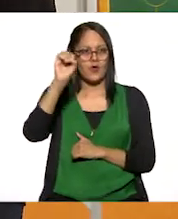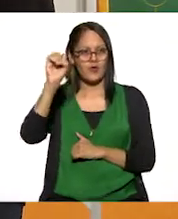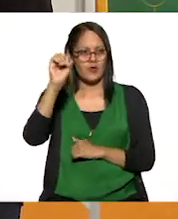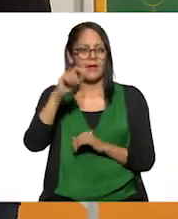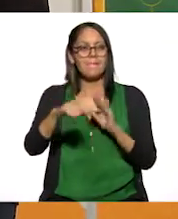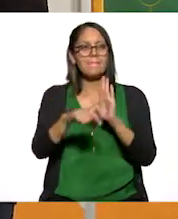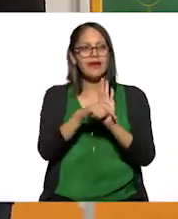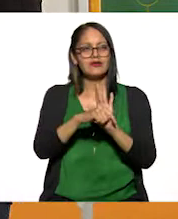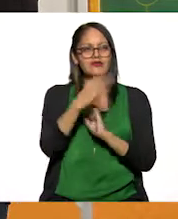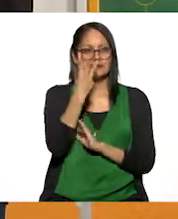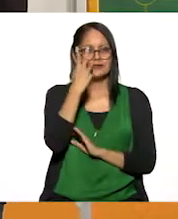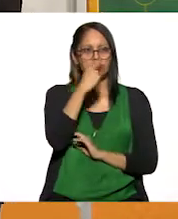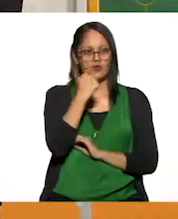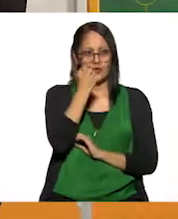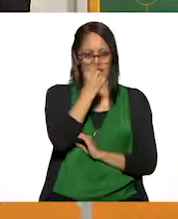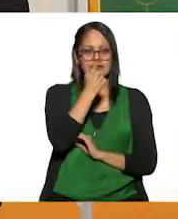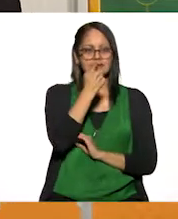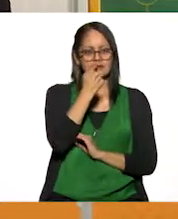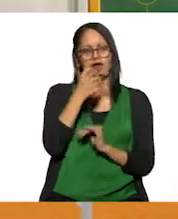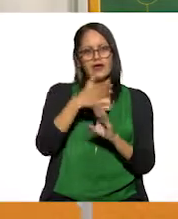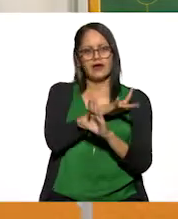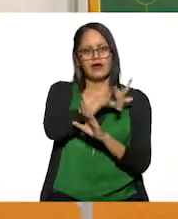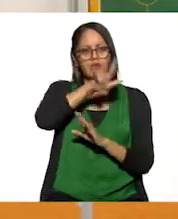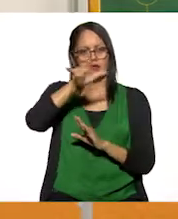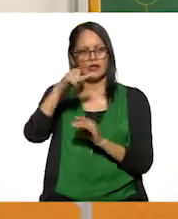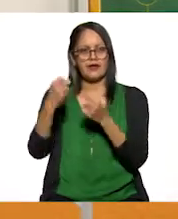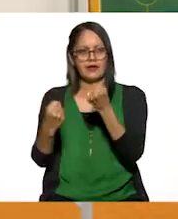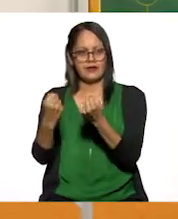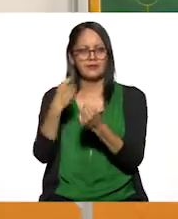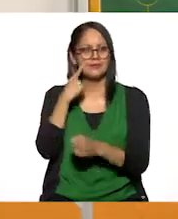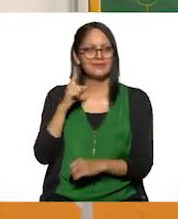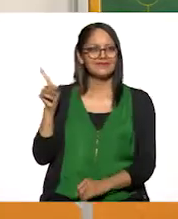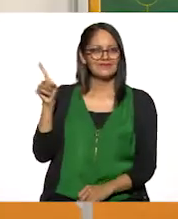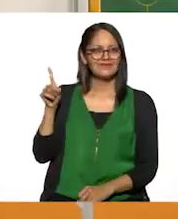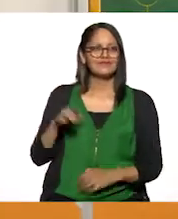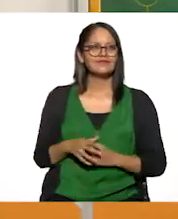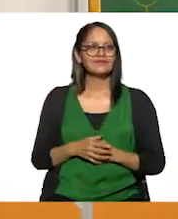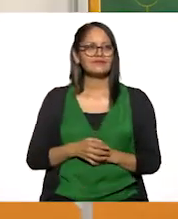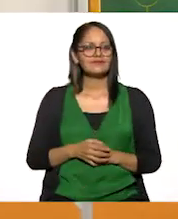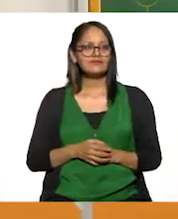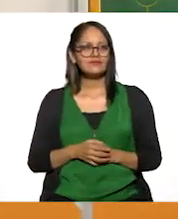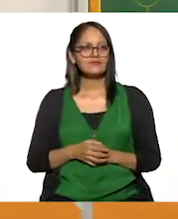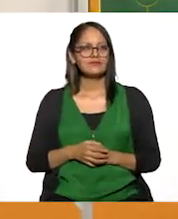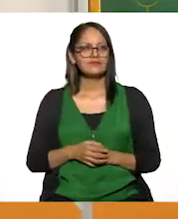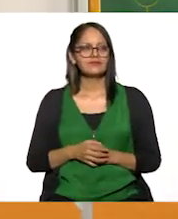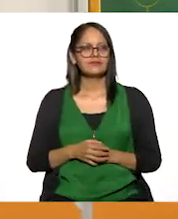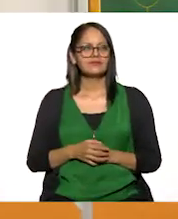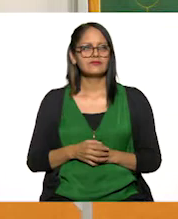las 3 horas de camino. Vamos a restárselas y sería así.